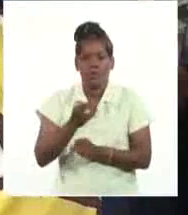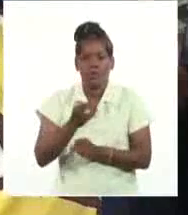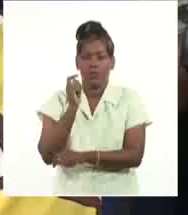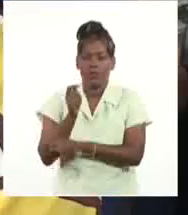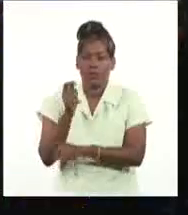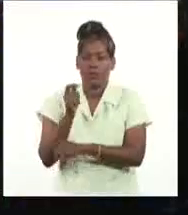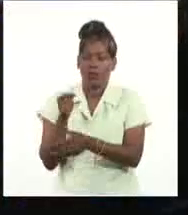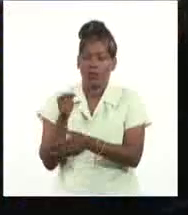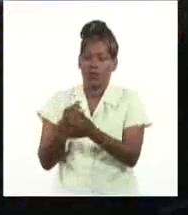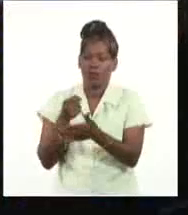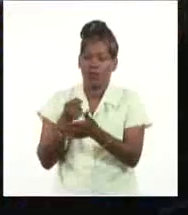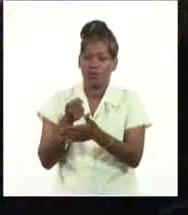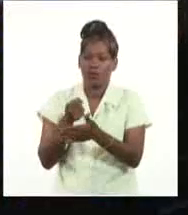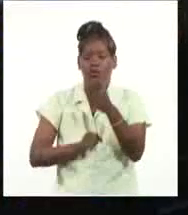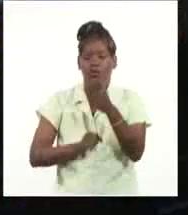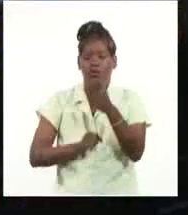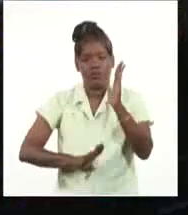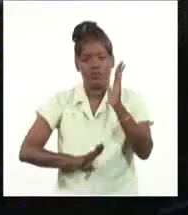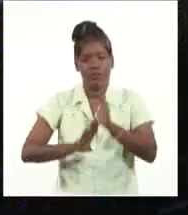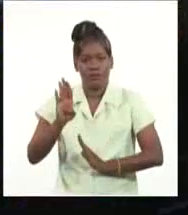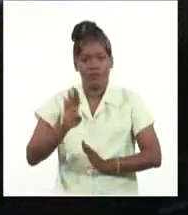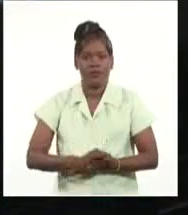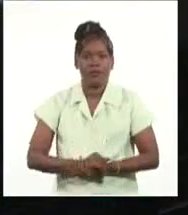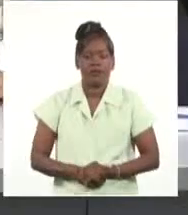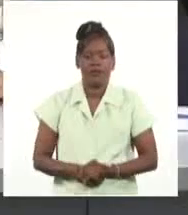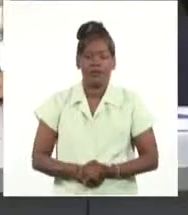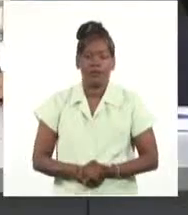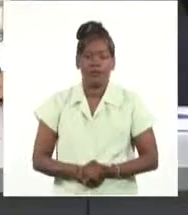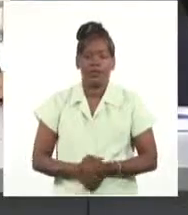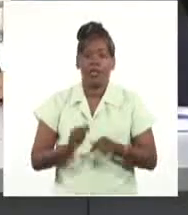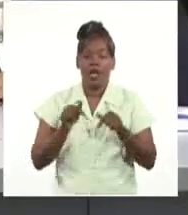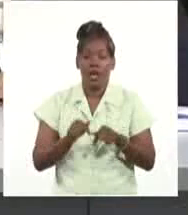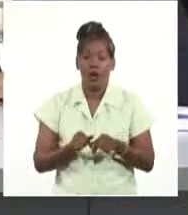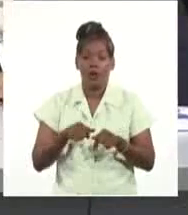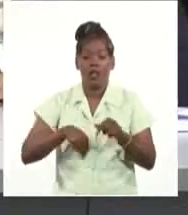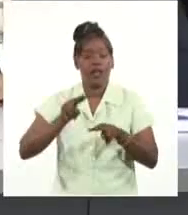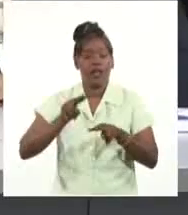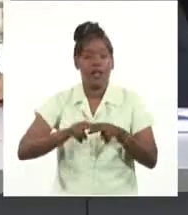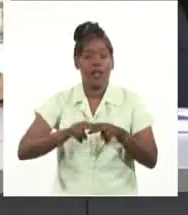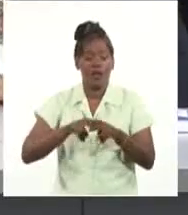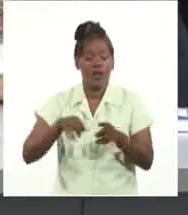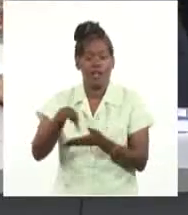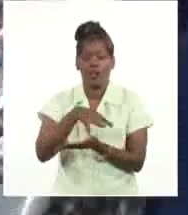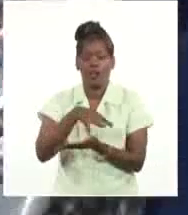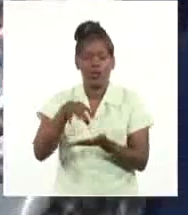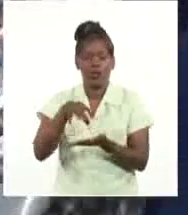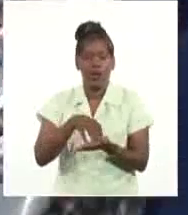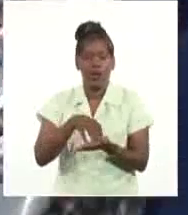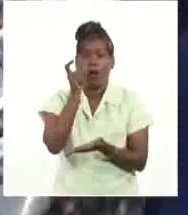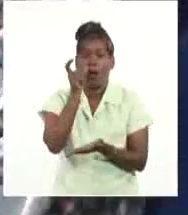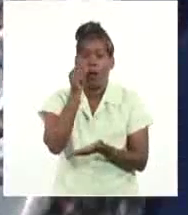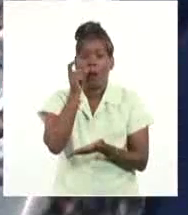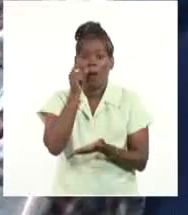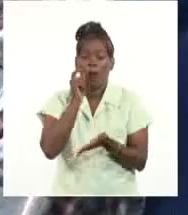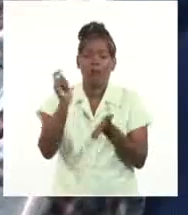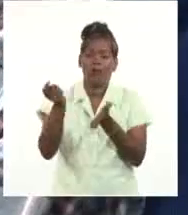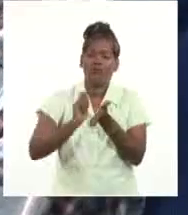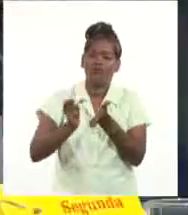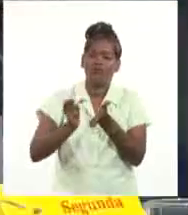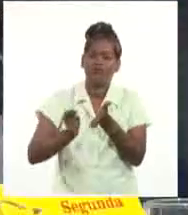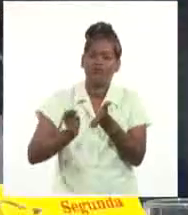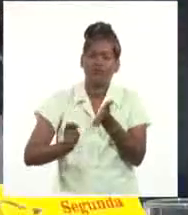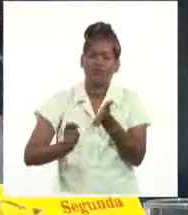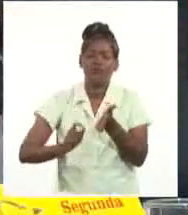debates. El prólogo de la edición conmemorativa de la Segunda Declaración de La Habana lo escribió el historiador Luis Suárez Salazar, cuyo